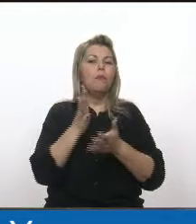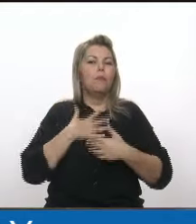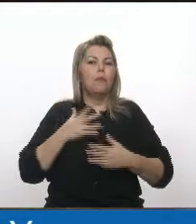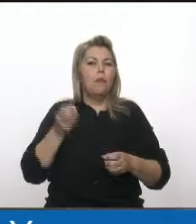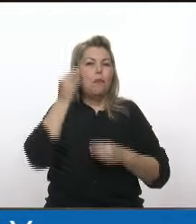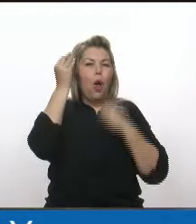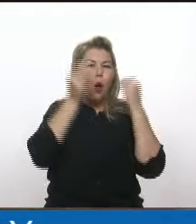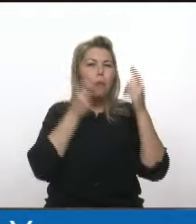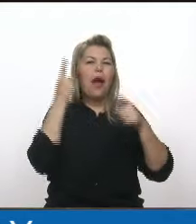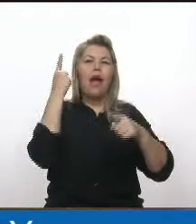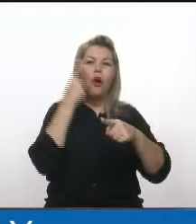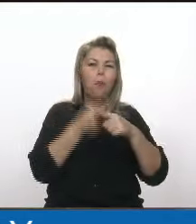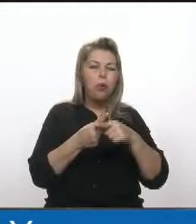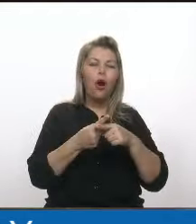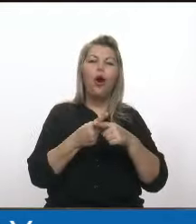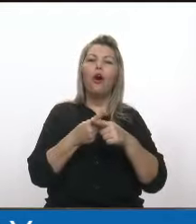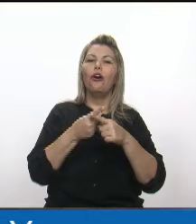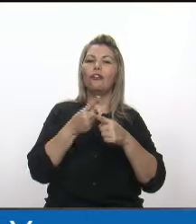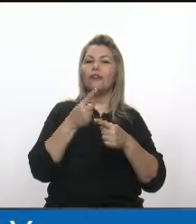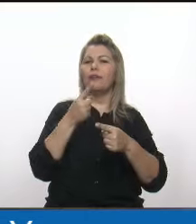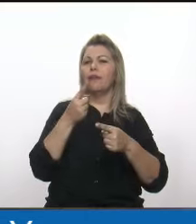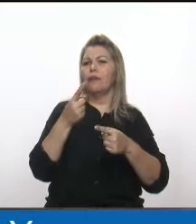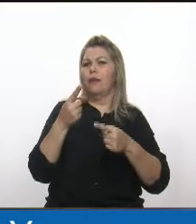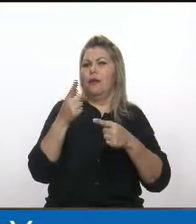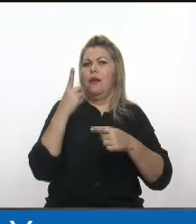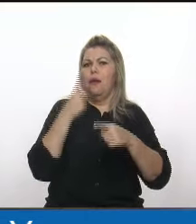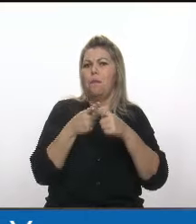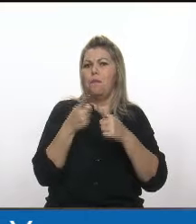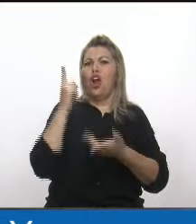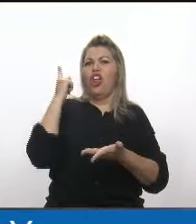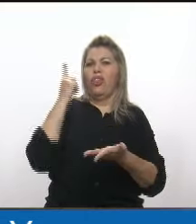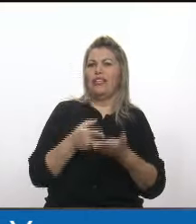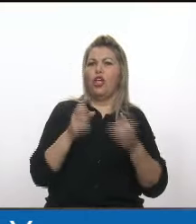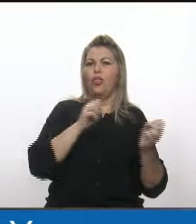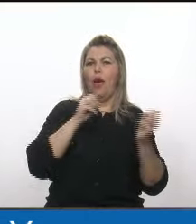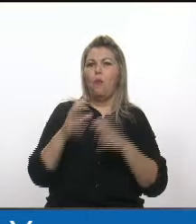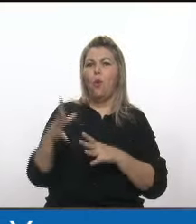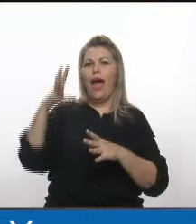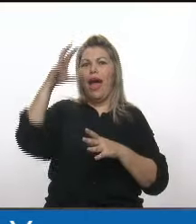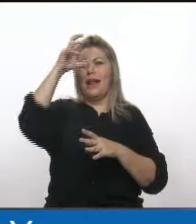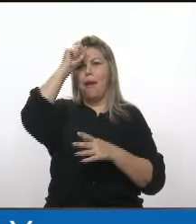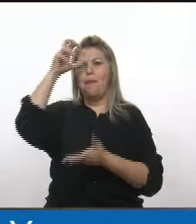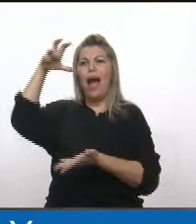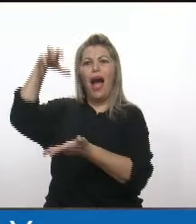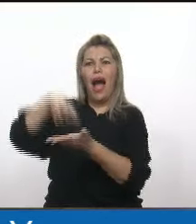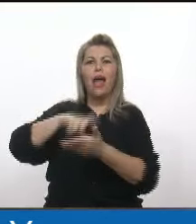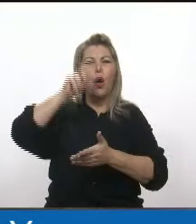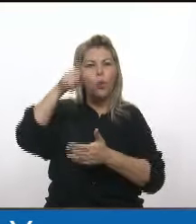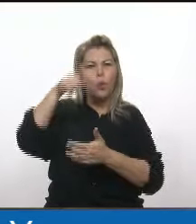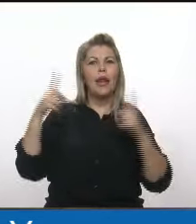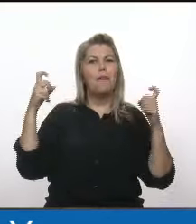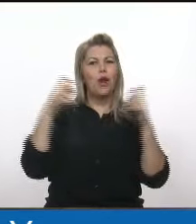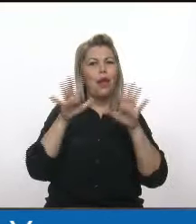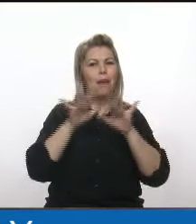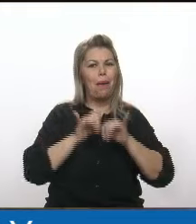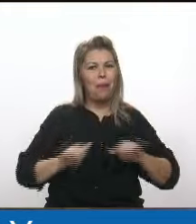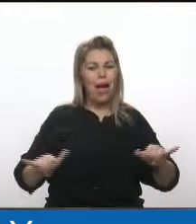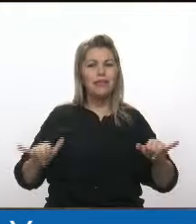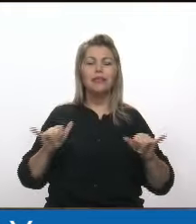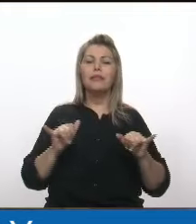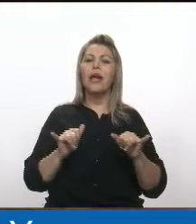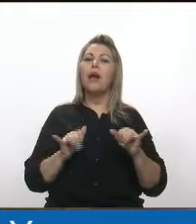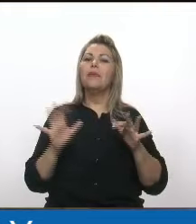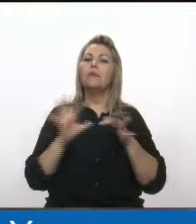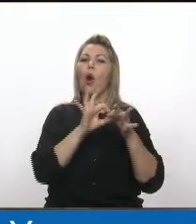Trump sobre Jerusalén y las repercusiones que esto puede tener en las perspectivas de paz la posición de la Unión Europea se mantiene sin